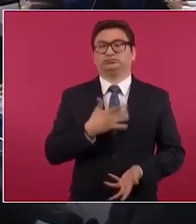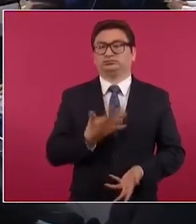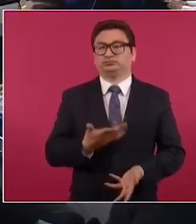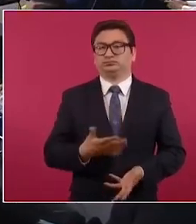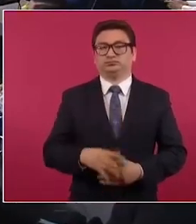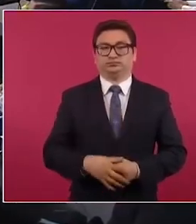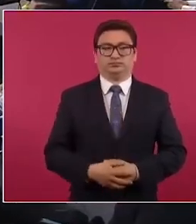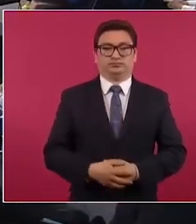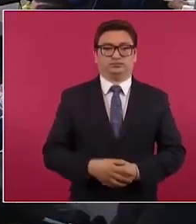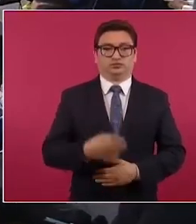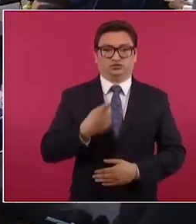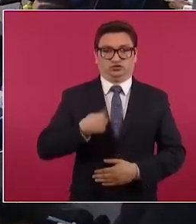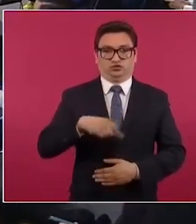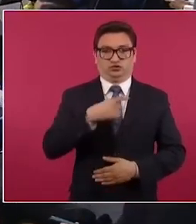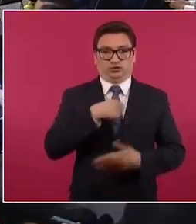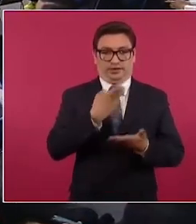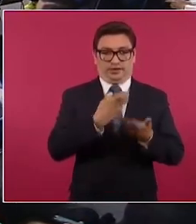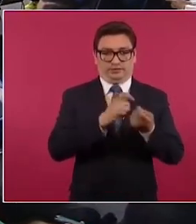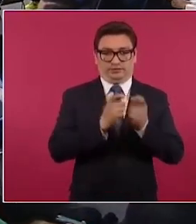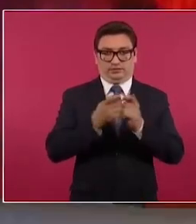no hablamos inglés.